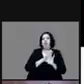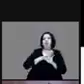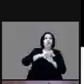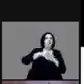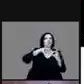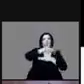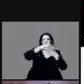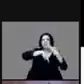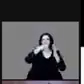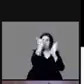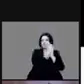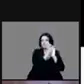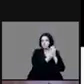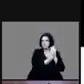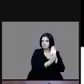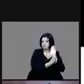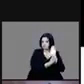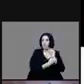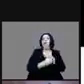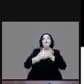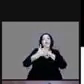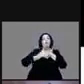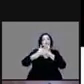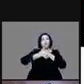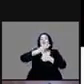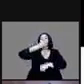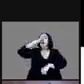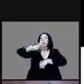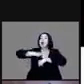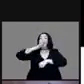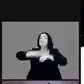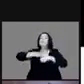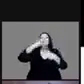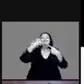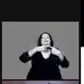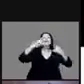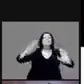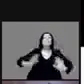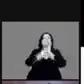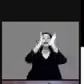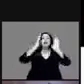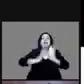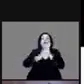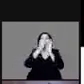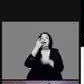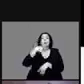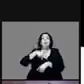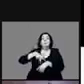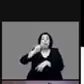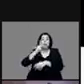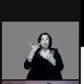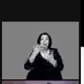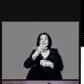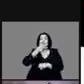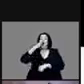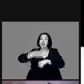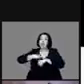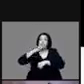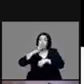2 pronto lo vamos a dar a conocer quienes son los participantes pero les adelantamos que este módulo se va a